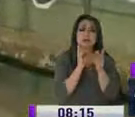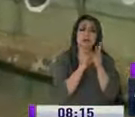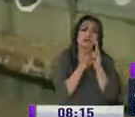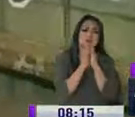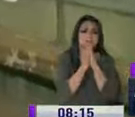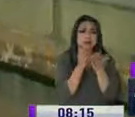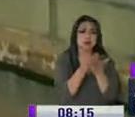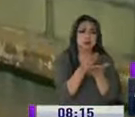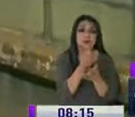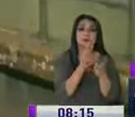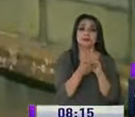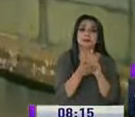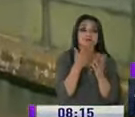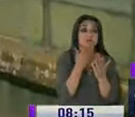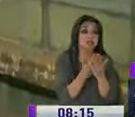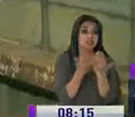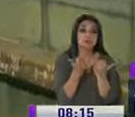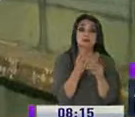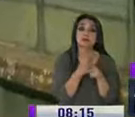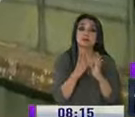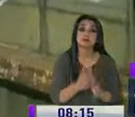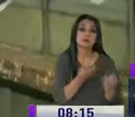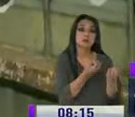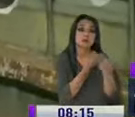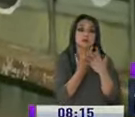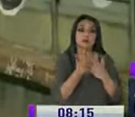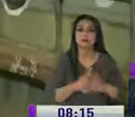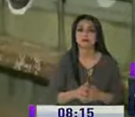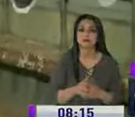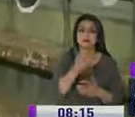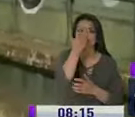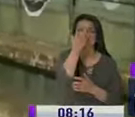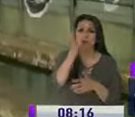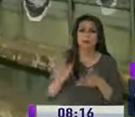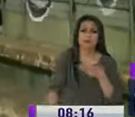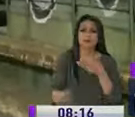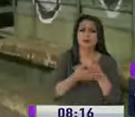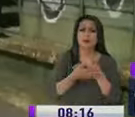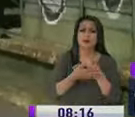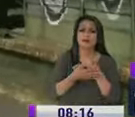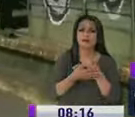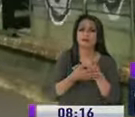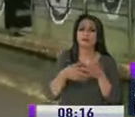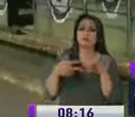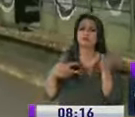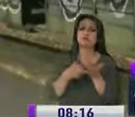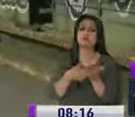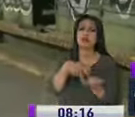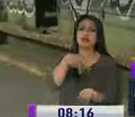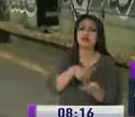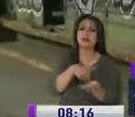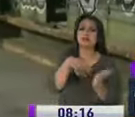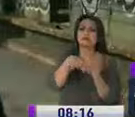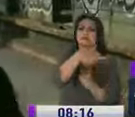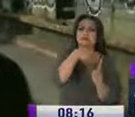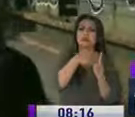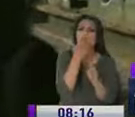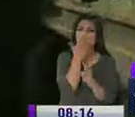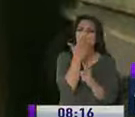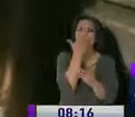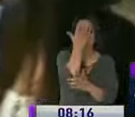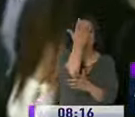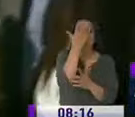Concejal, buenos días. Coméntenos entonces, en primera instancia, ¿por qué se quitó la parada de este sector, de la Carolina? Sí,